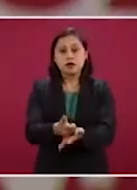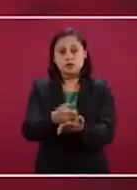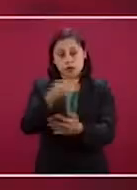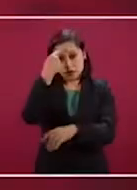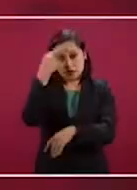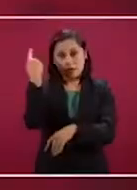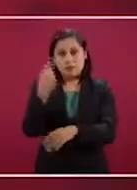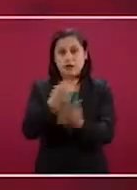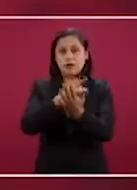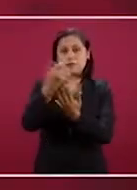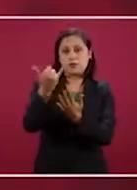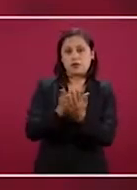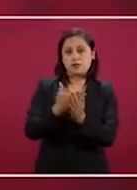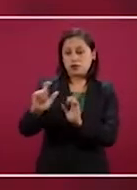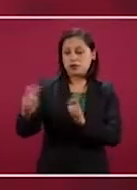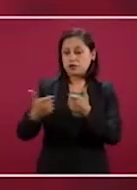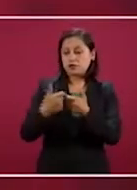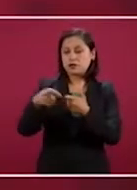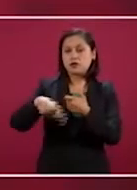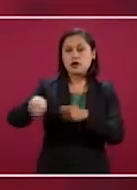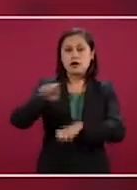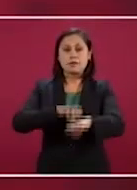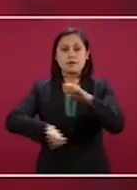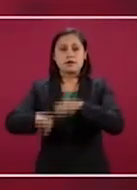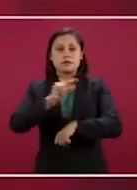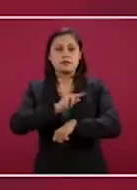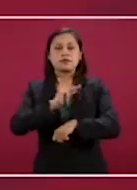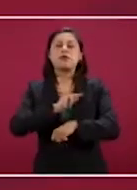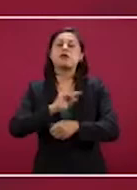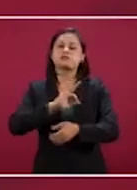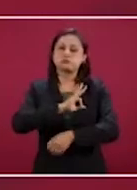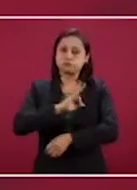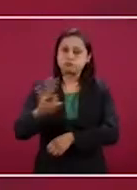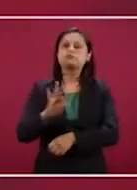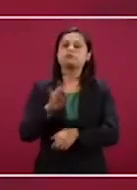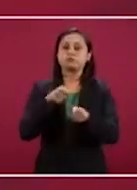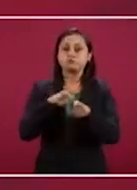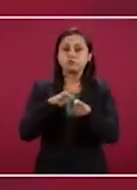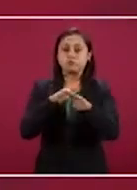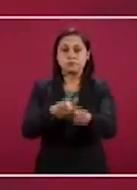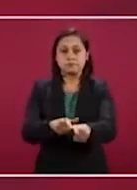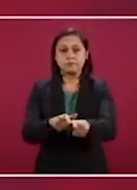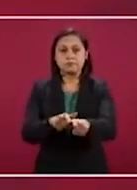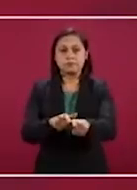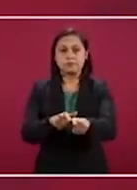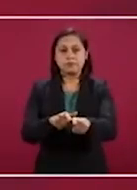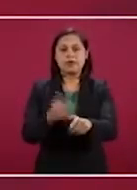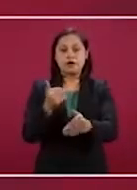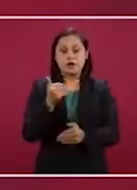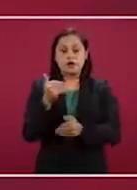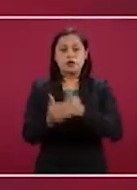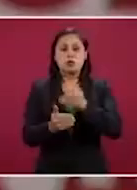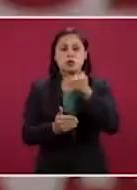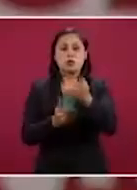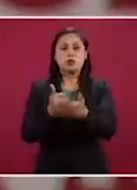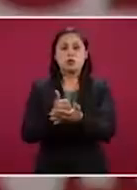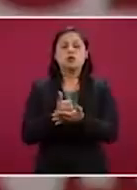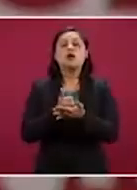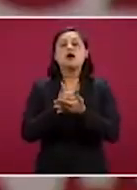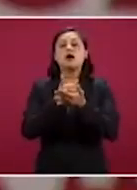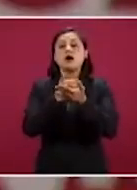instrumentación de proyectos de inversión privada. Este mecanismo permite dar seguimiento puntual a los